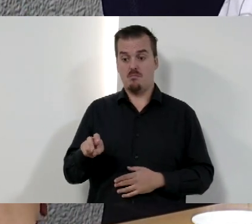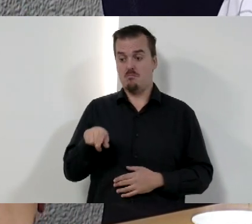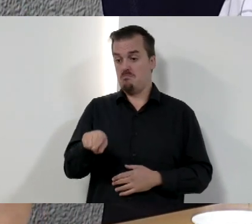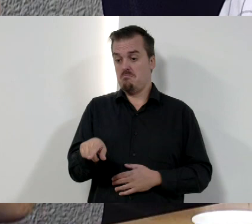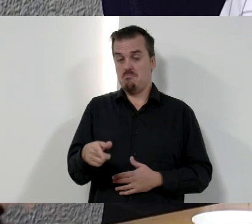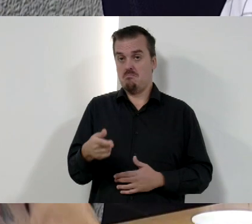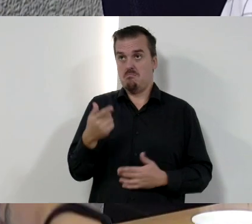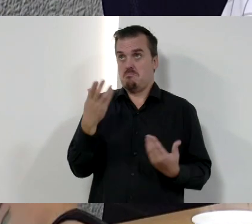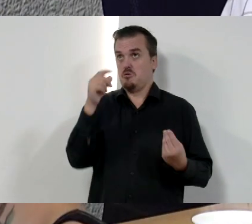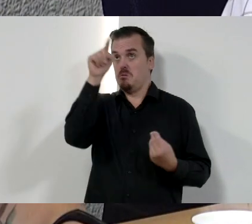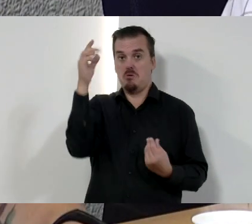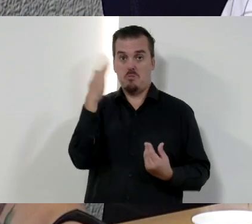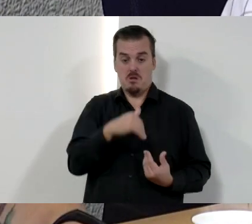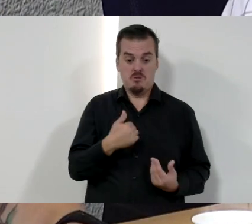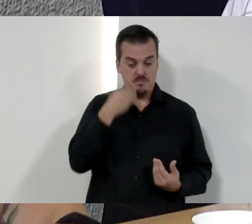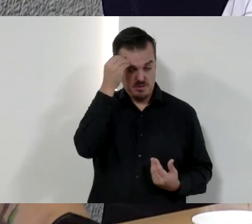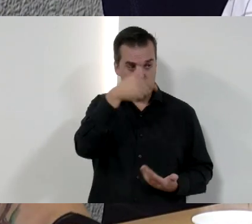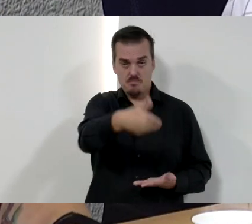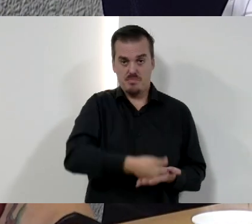tanto, consideramos que esta petición está